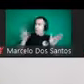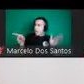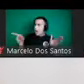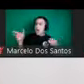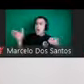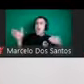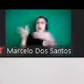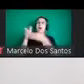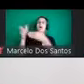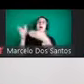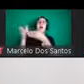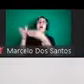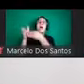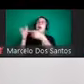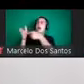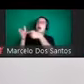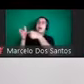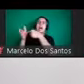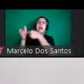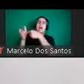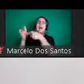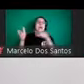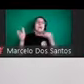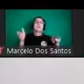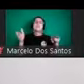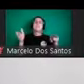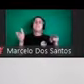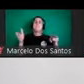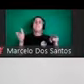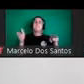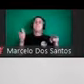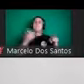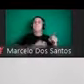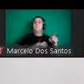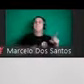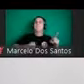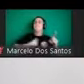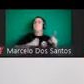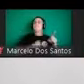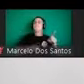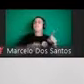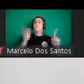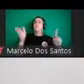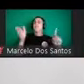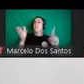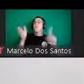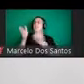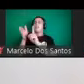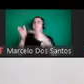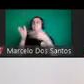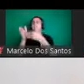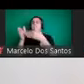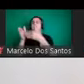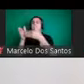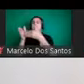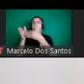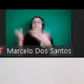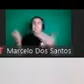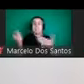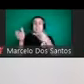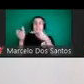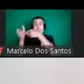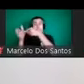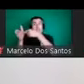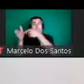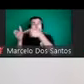familiar o la situación que sea, ¿verdad? Que se esté presentando con esta persona que presenta una limitación y una discapacidad al encontrarse con